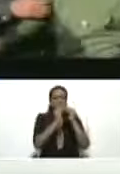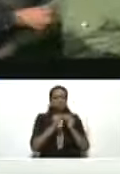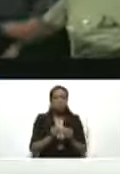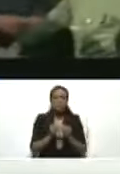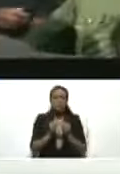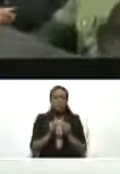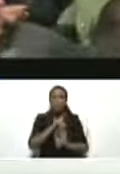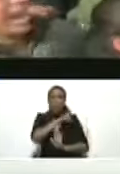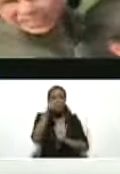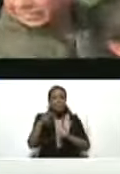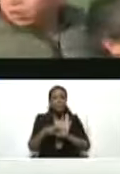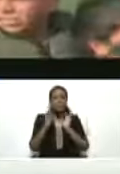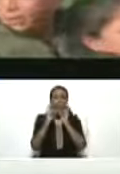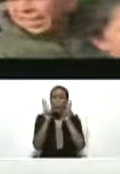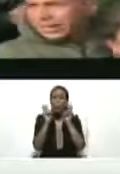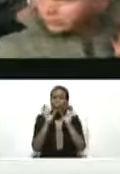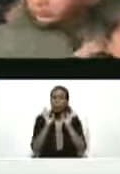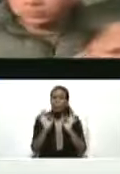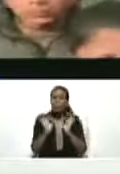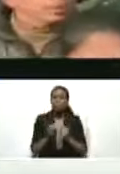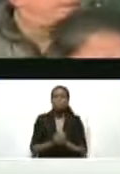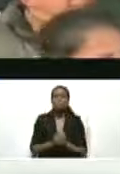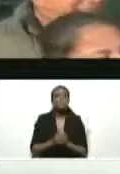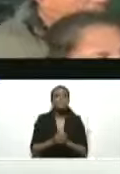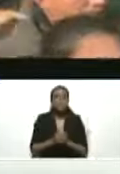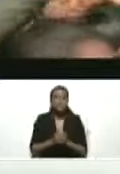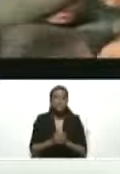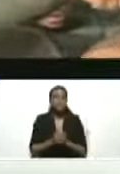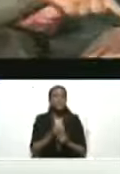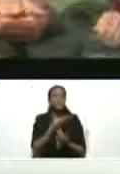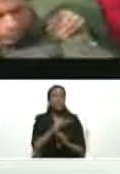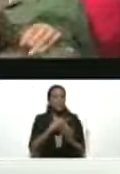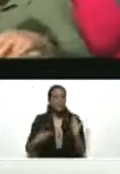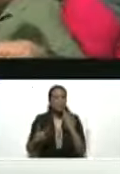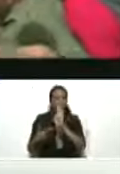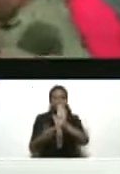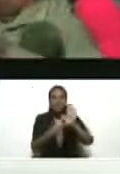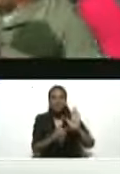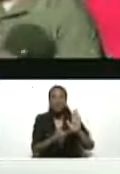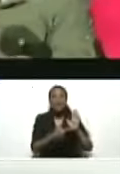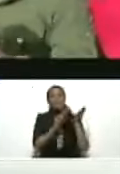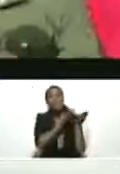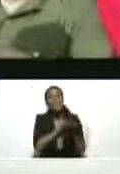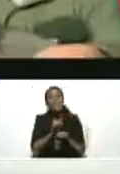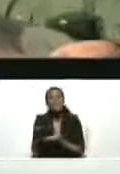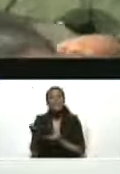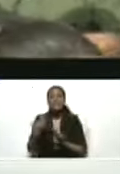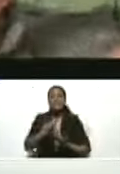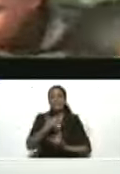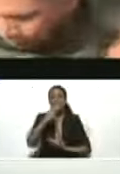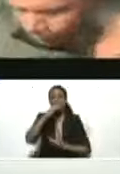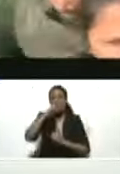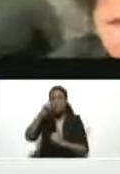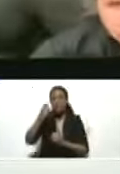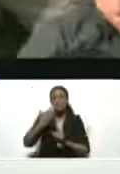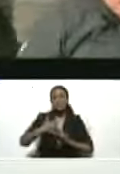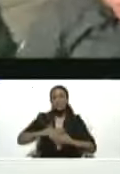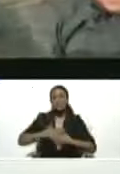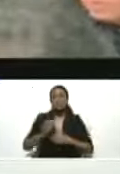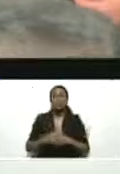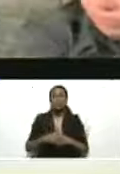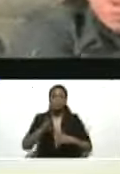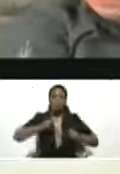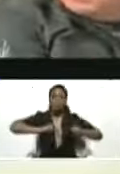reestructurado qué me dice compatriot preséntate para que te vean bueno bienvenido Vamos caminando María José Rivas